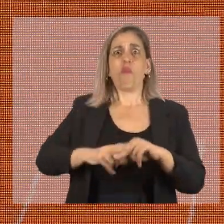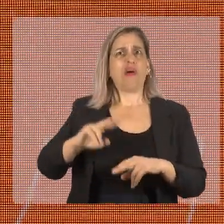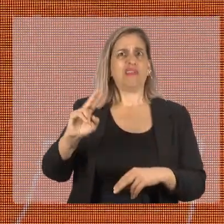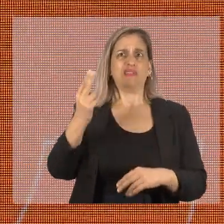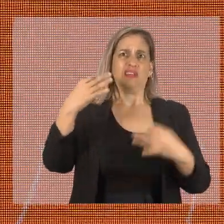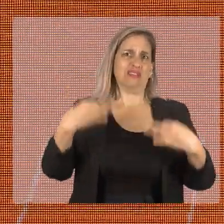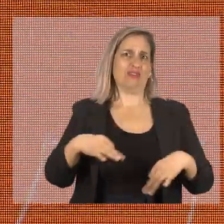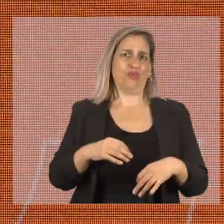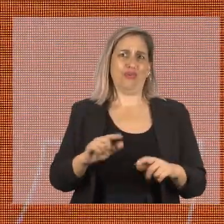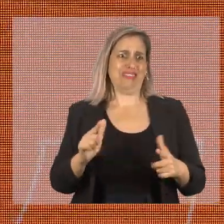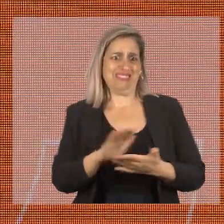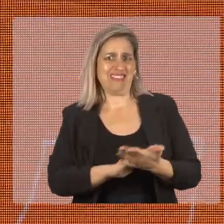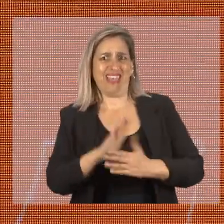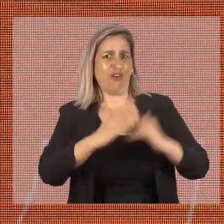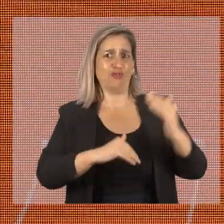fundamentales.